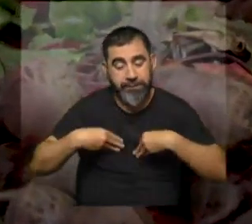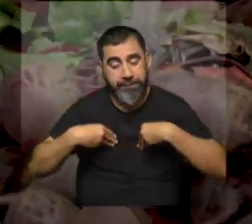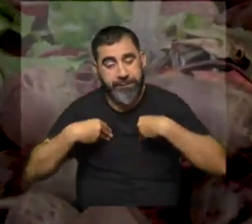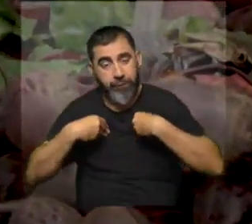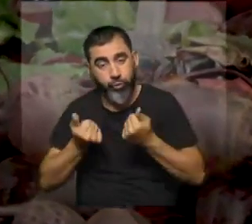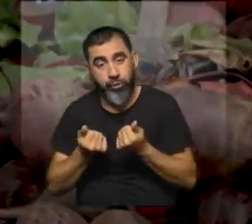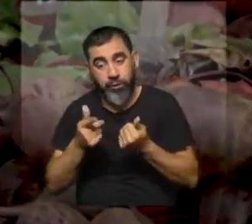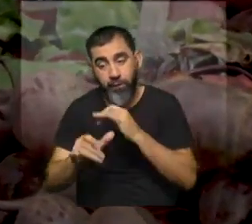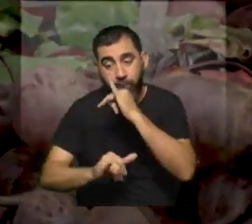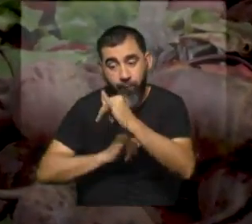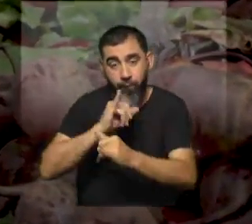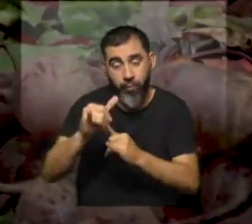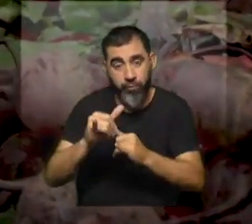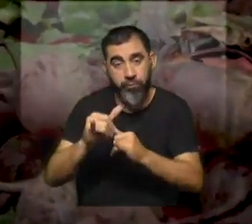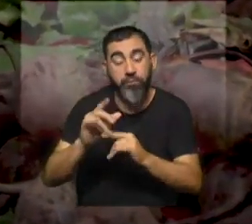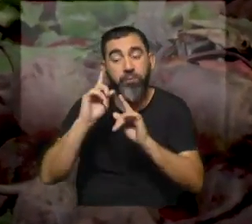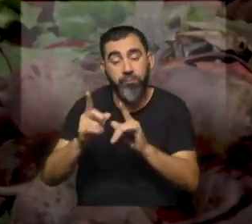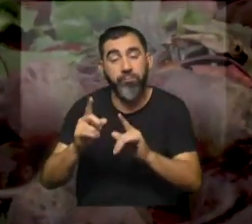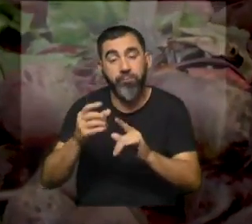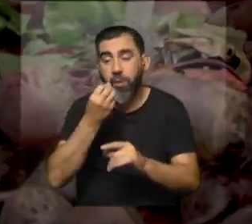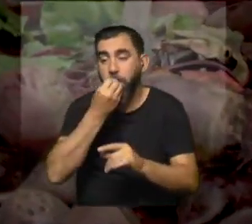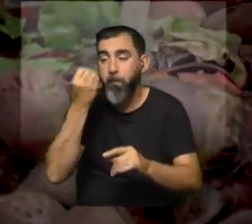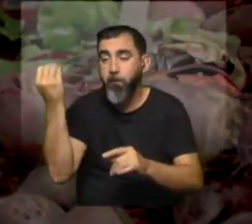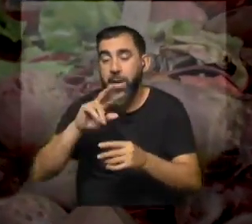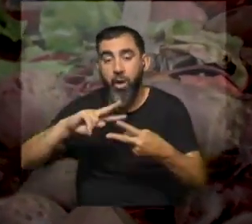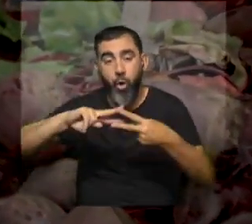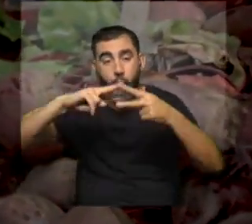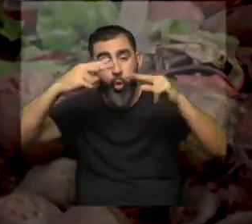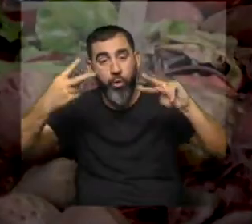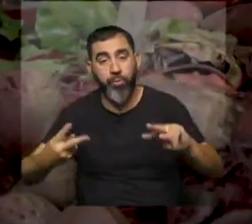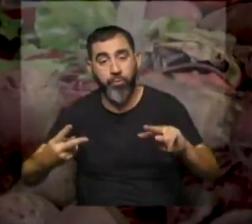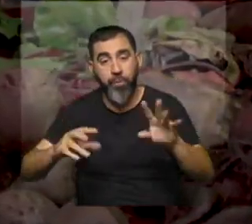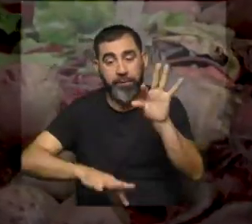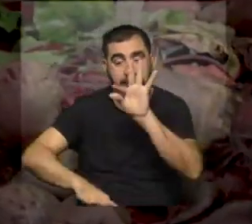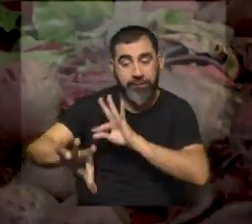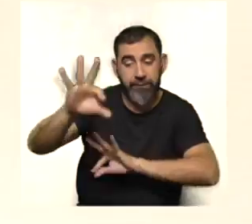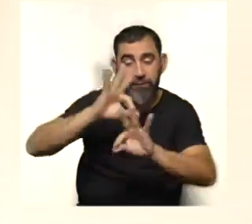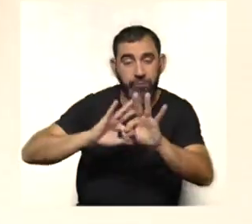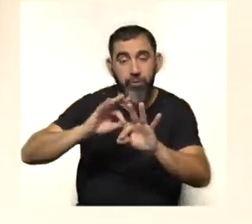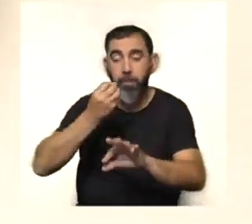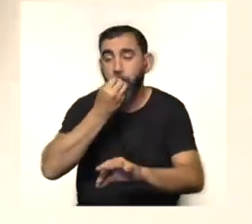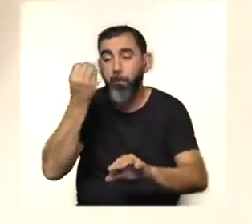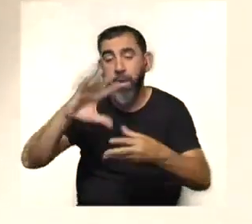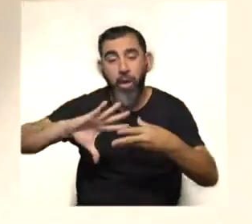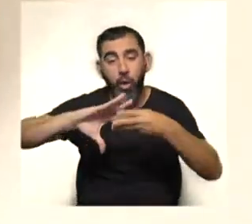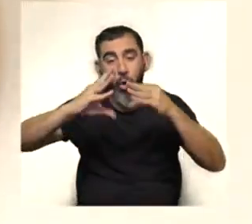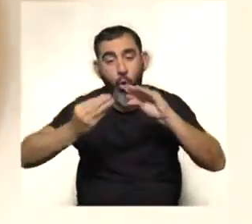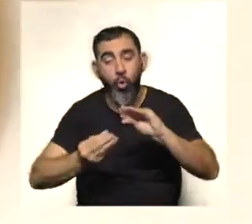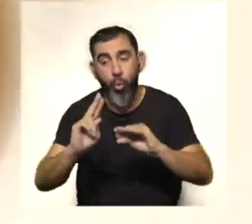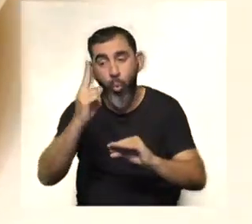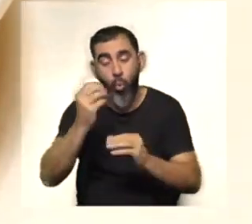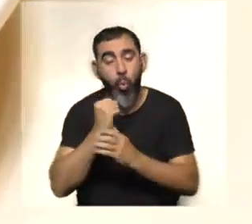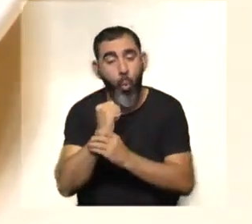con esa información retroalimentamos el mejoramiento genético para seleccionar las variedades que prefieren los